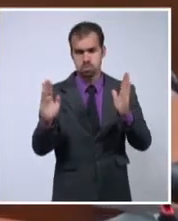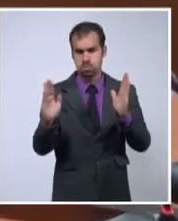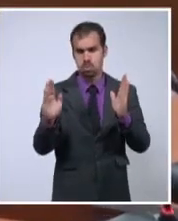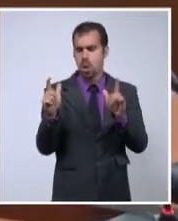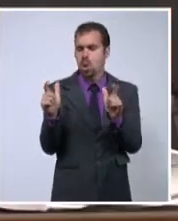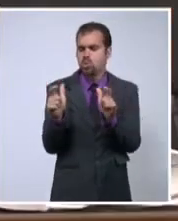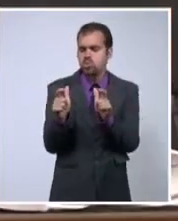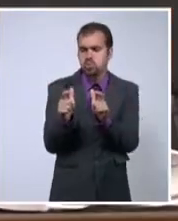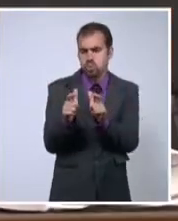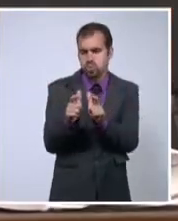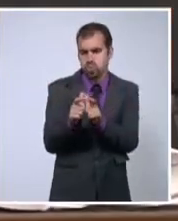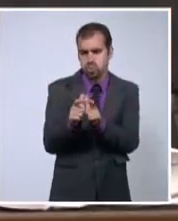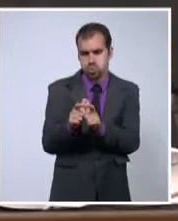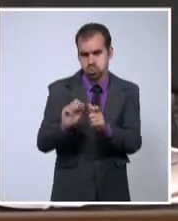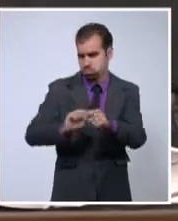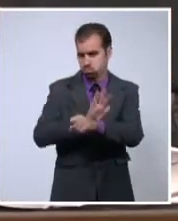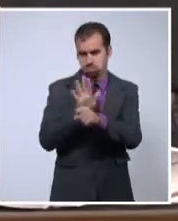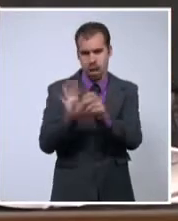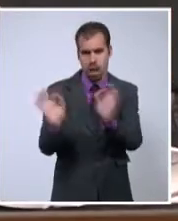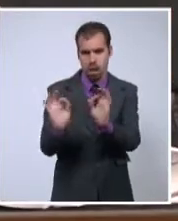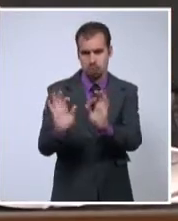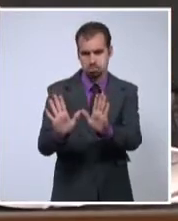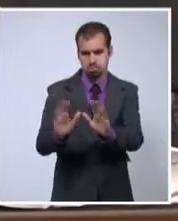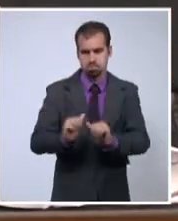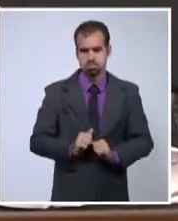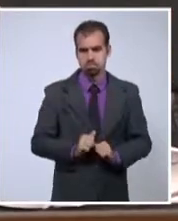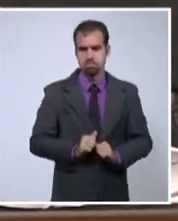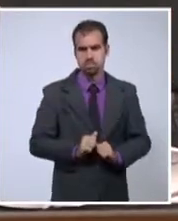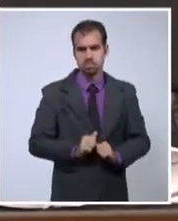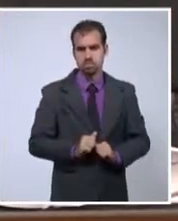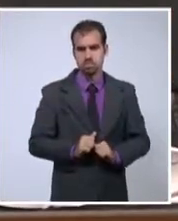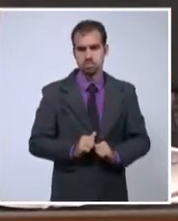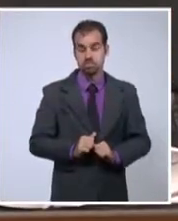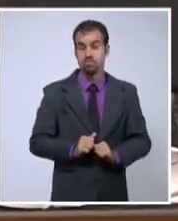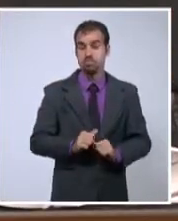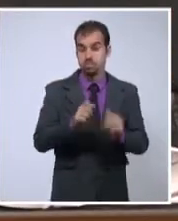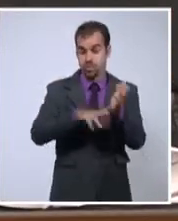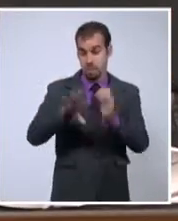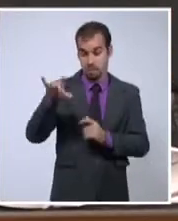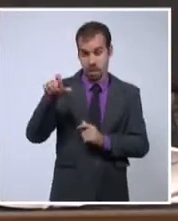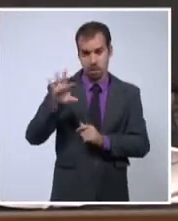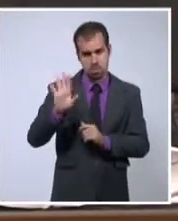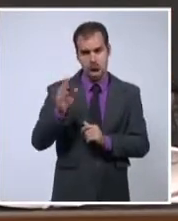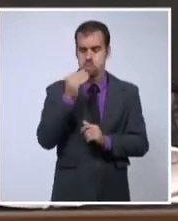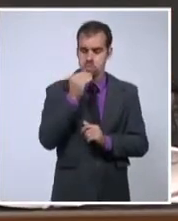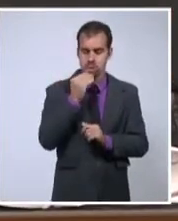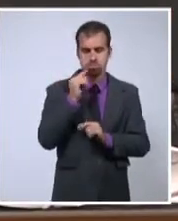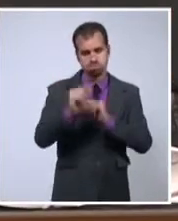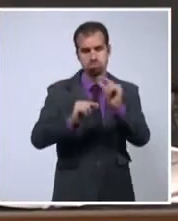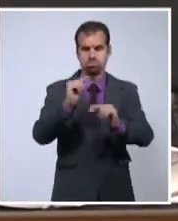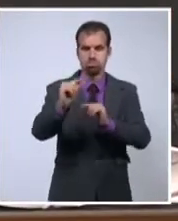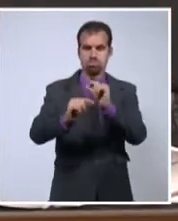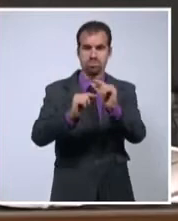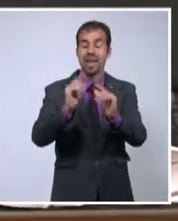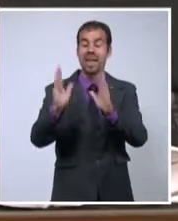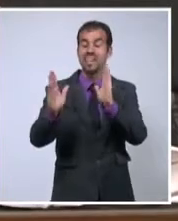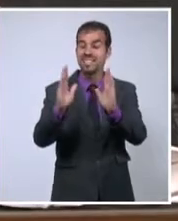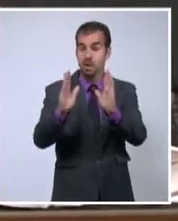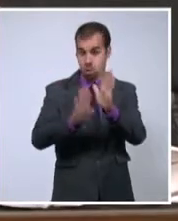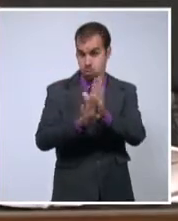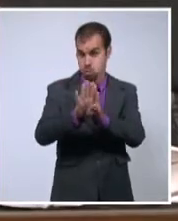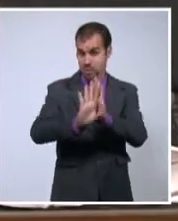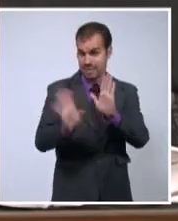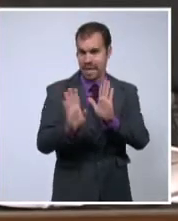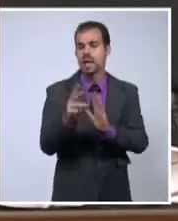de la enfermedad. Que la provincia pase a la etapa de recuperación en su fase 1